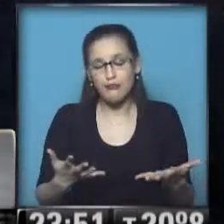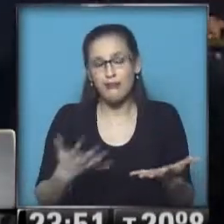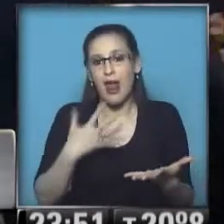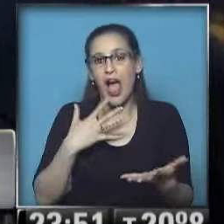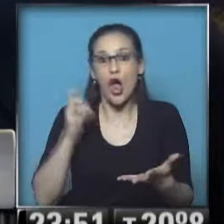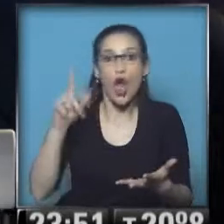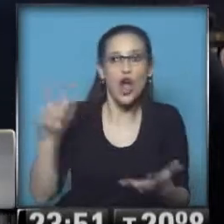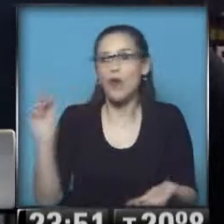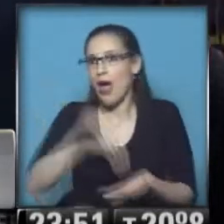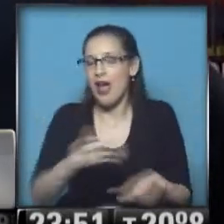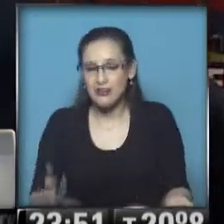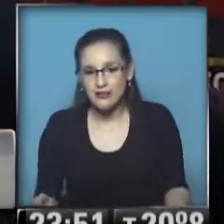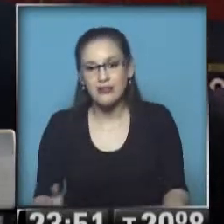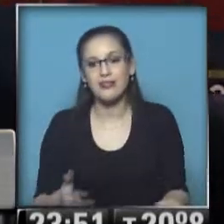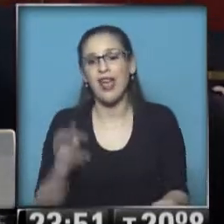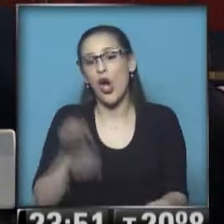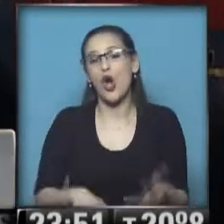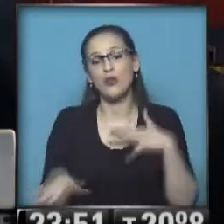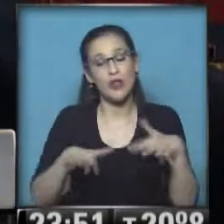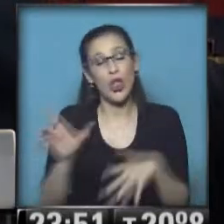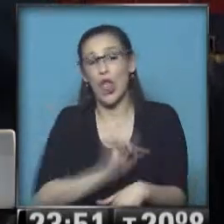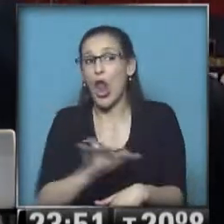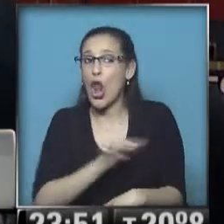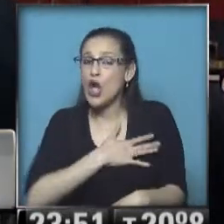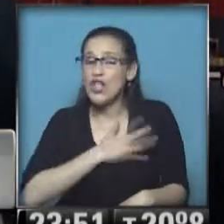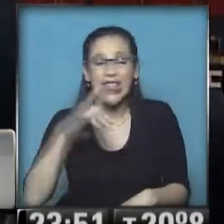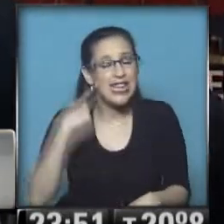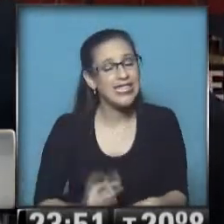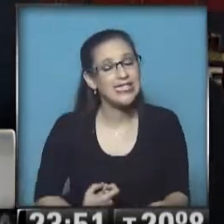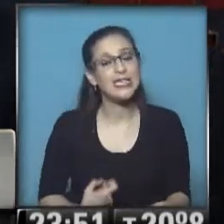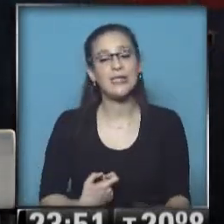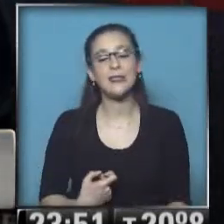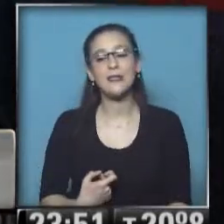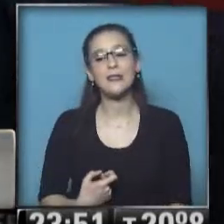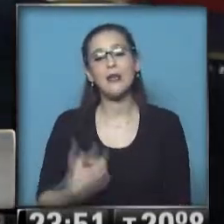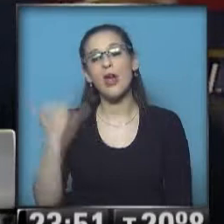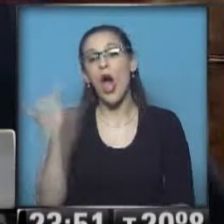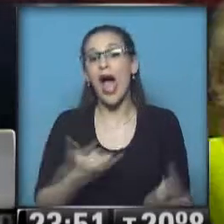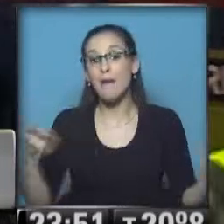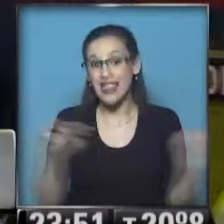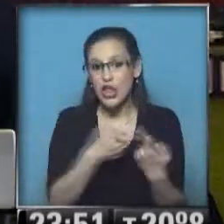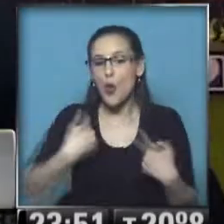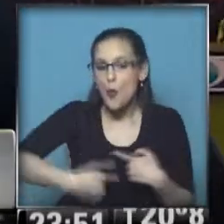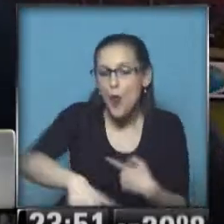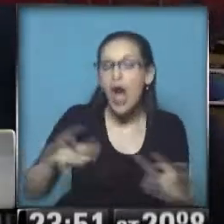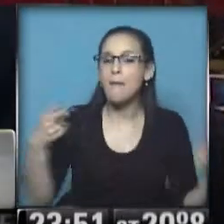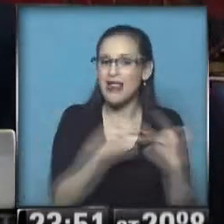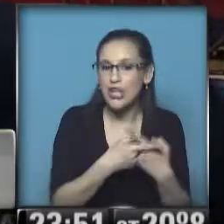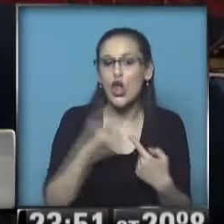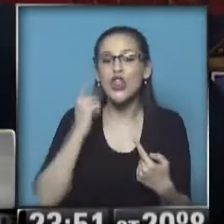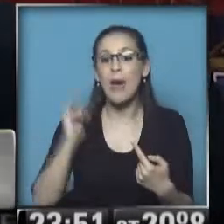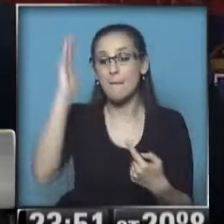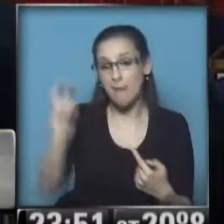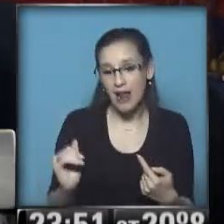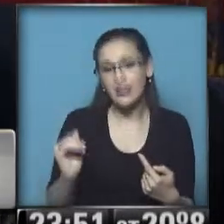rápido de esta derrota, dolorosa, pero bueno, como te digo, hay partidos importantes que disputar. El martes ya tenemos la